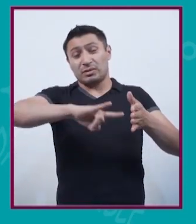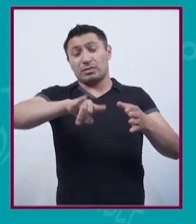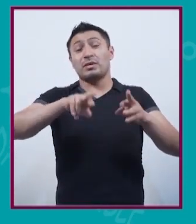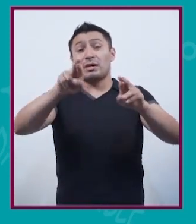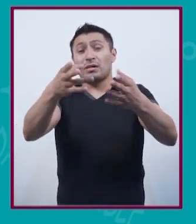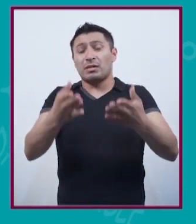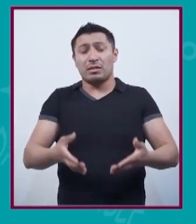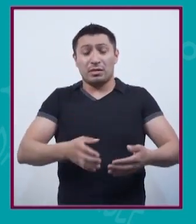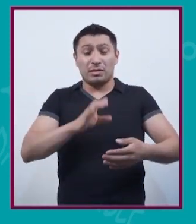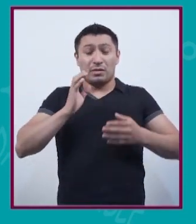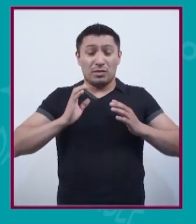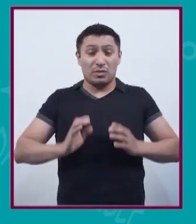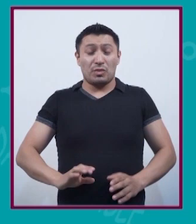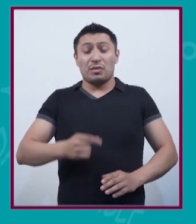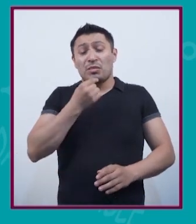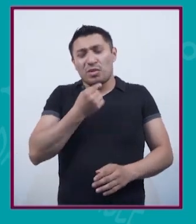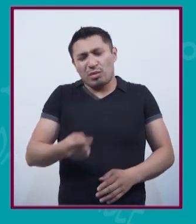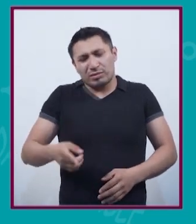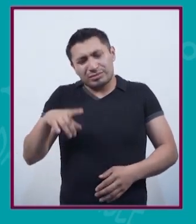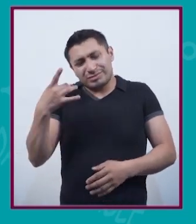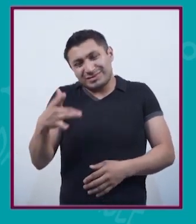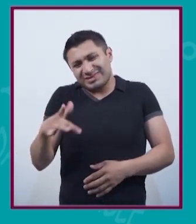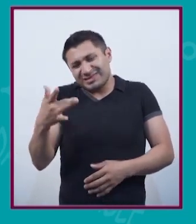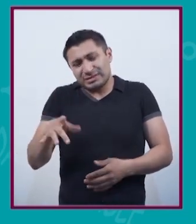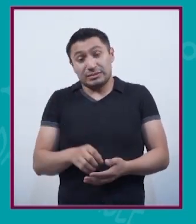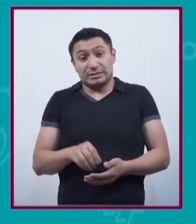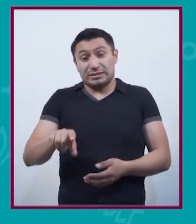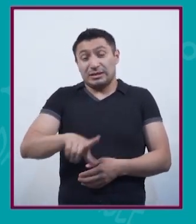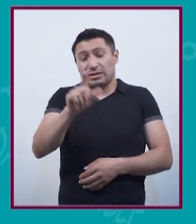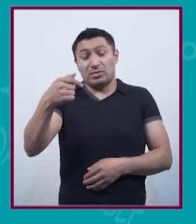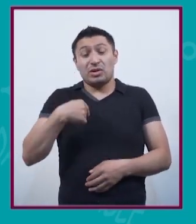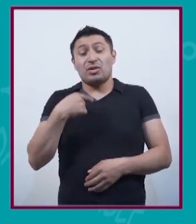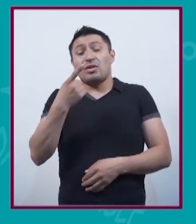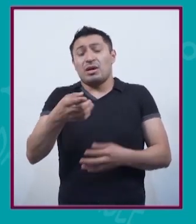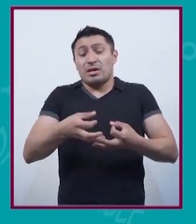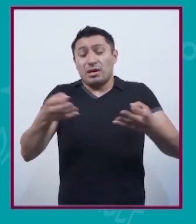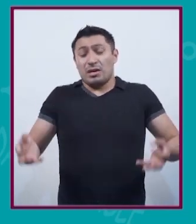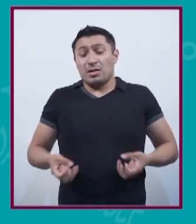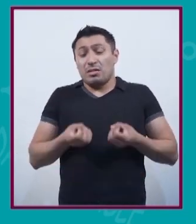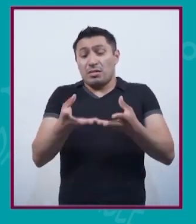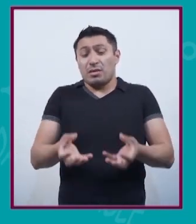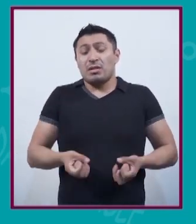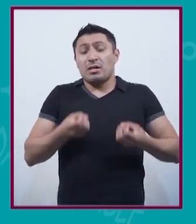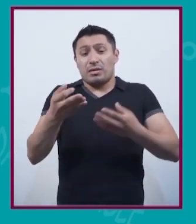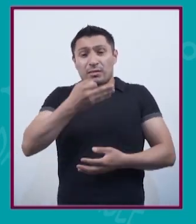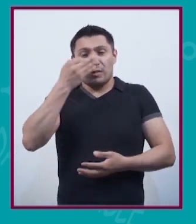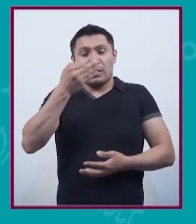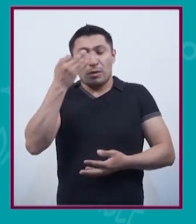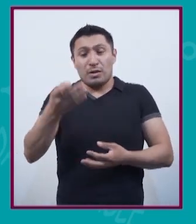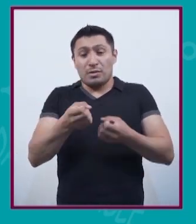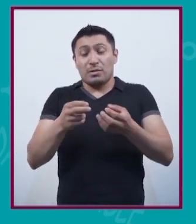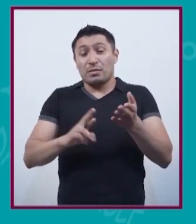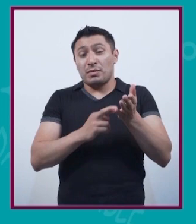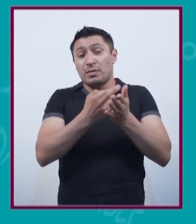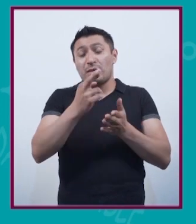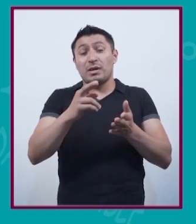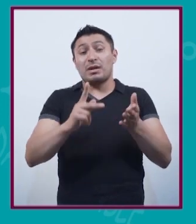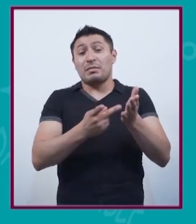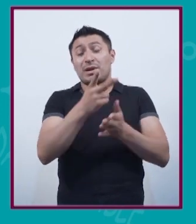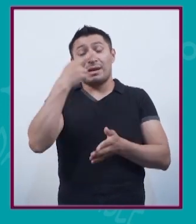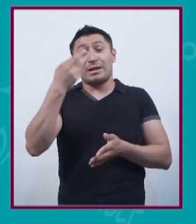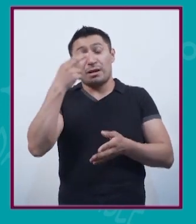de cuna al recibir tu cuerpo de niño dolorido. Luego iré espolvoreando tierra y polvo de